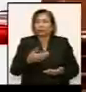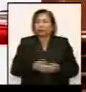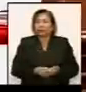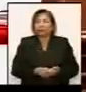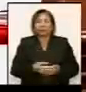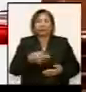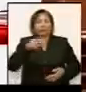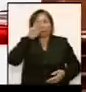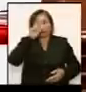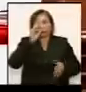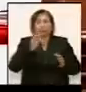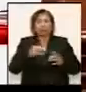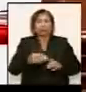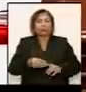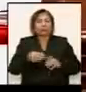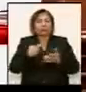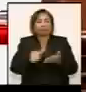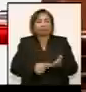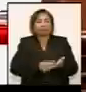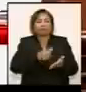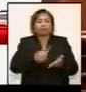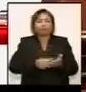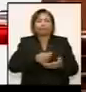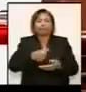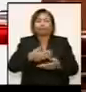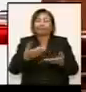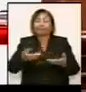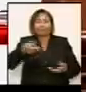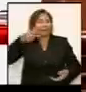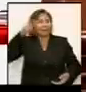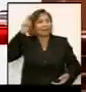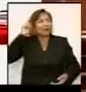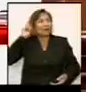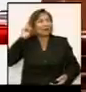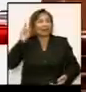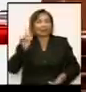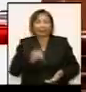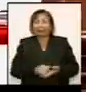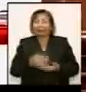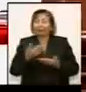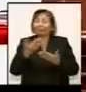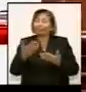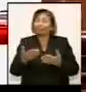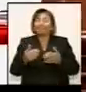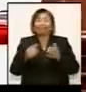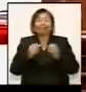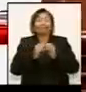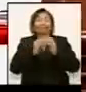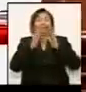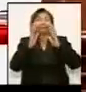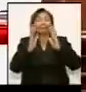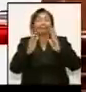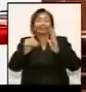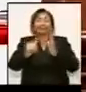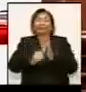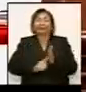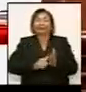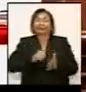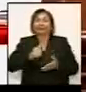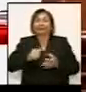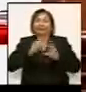artesanos del Perú, especialmente a los artesanos huanuqueños, por la celebración del Día del Artesano, este 19 de